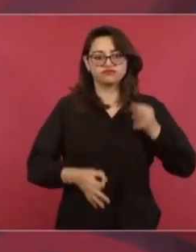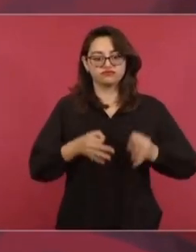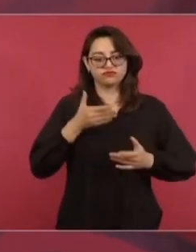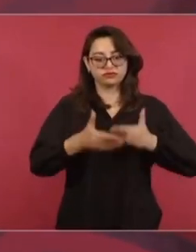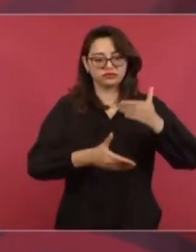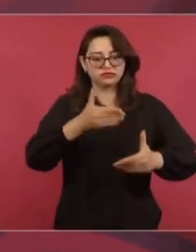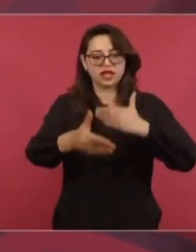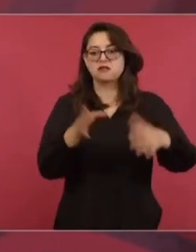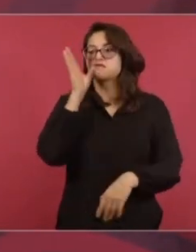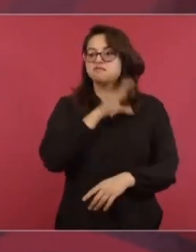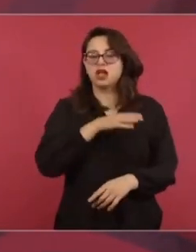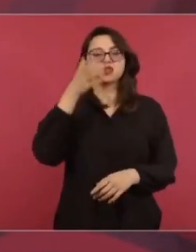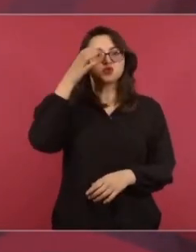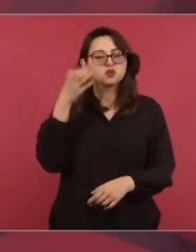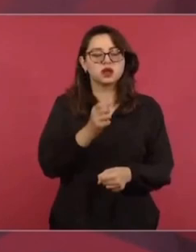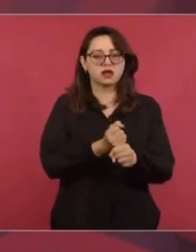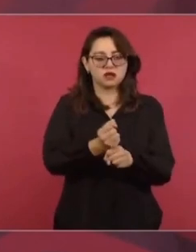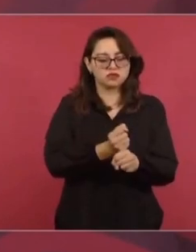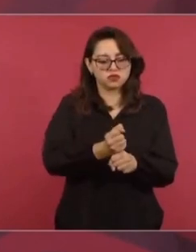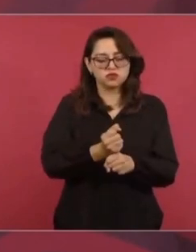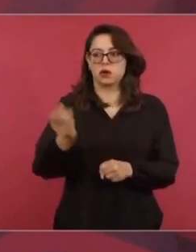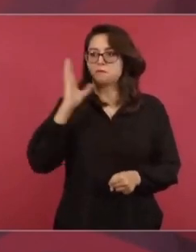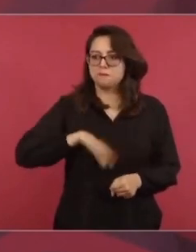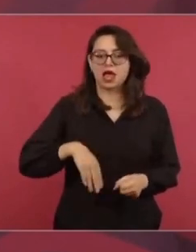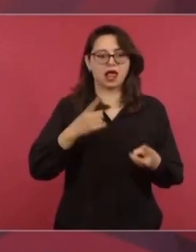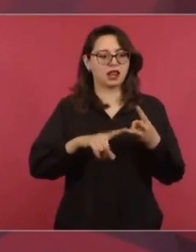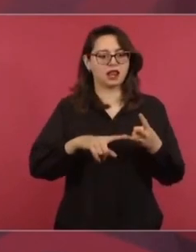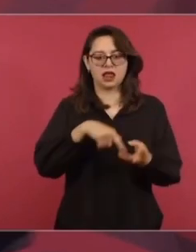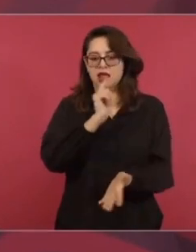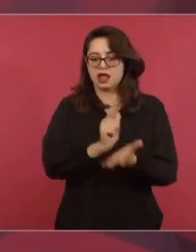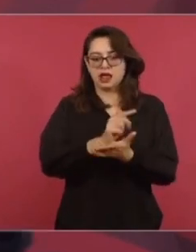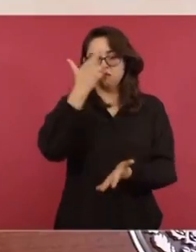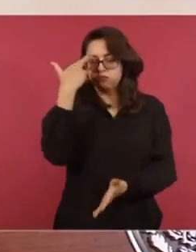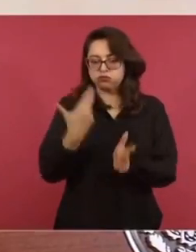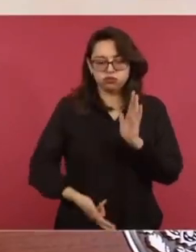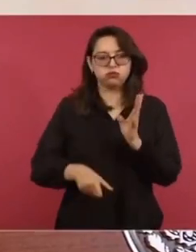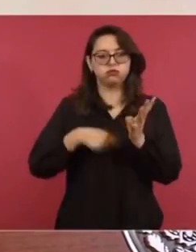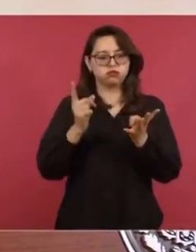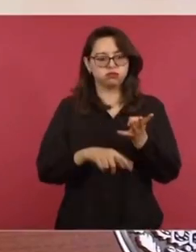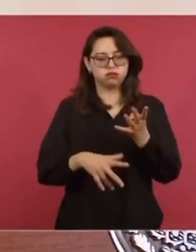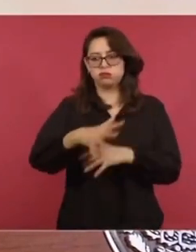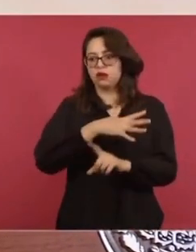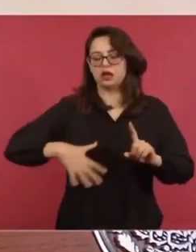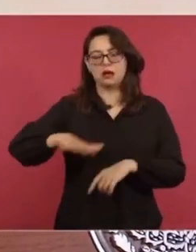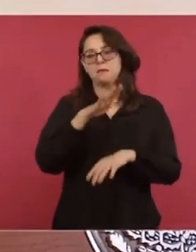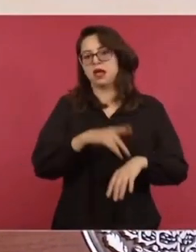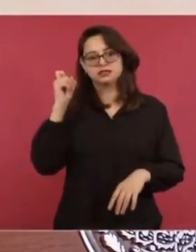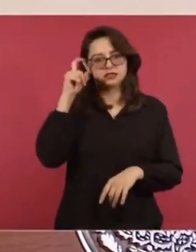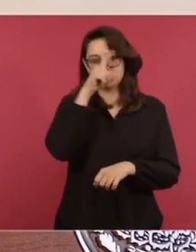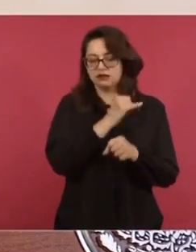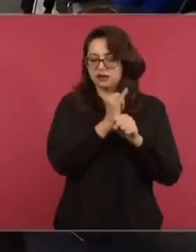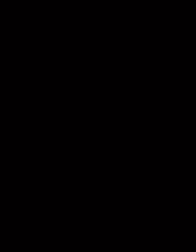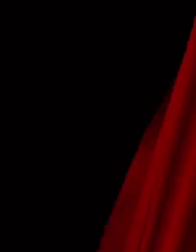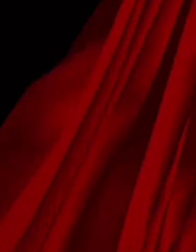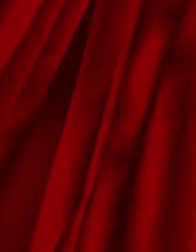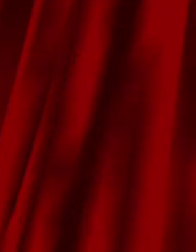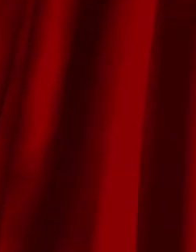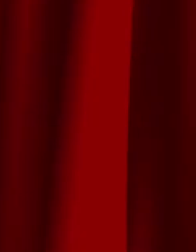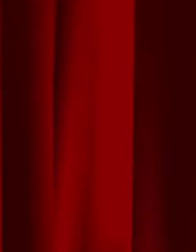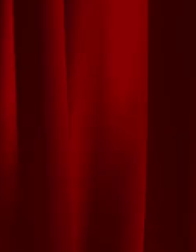e inhumano y además injusto, ilegal, sino que enrareció toda la investigación.